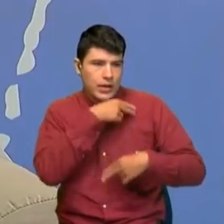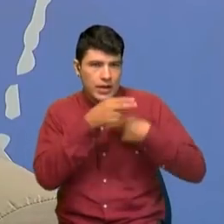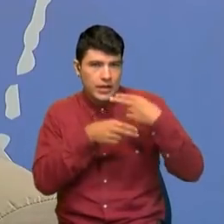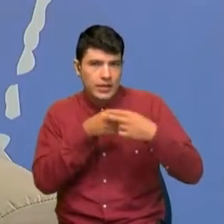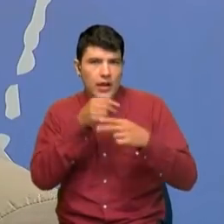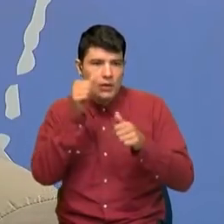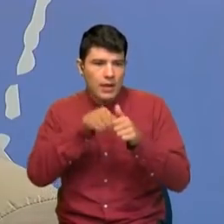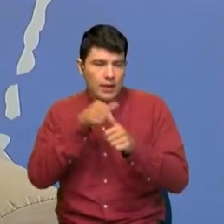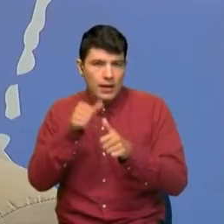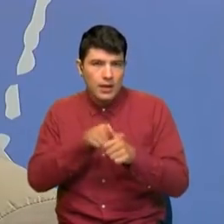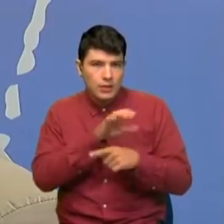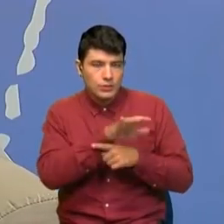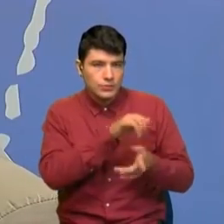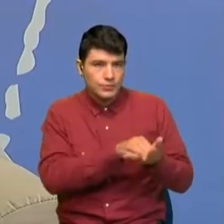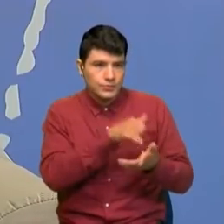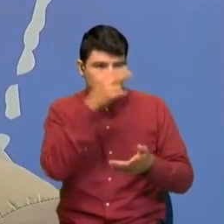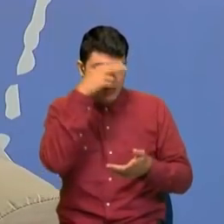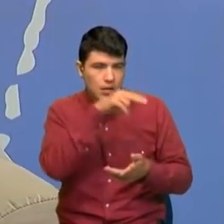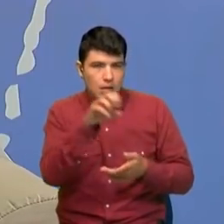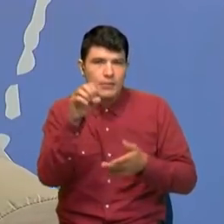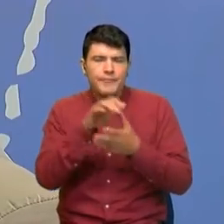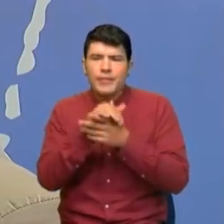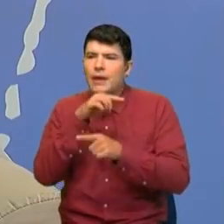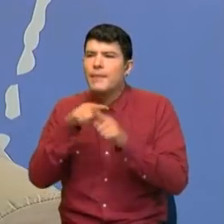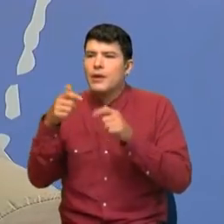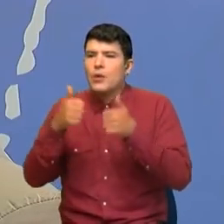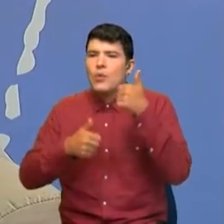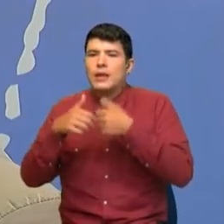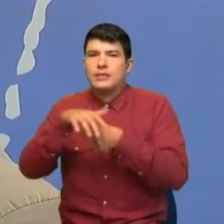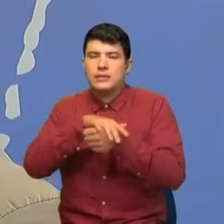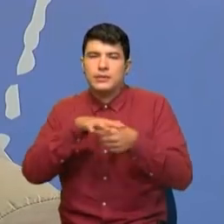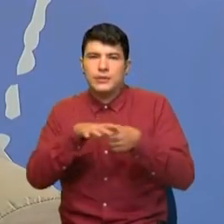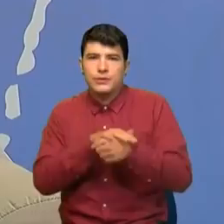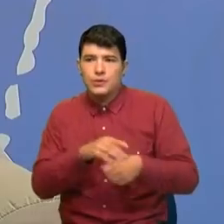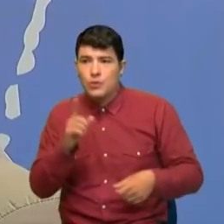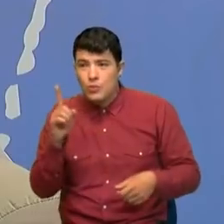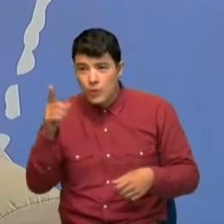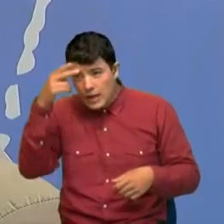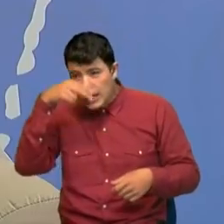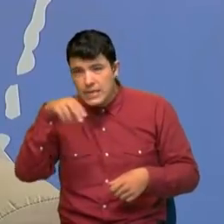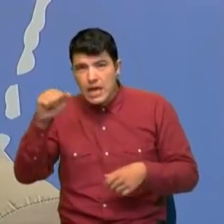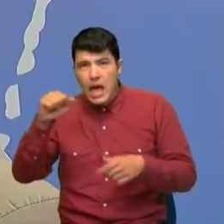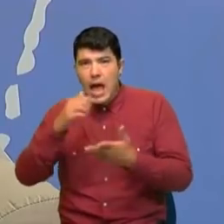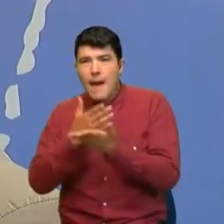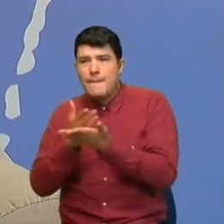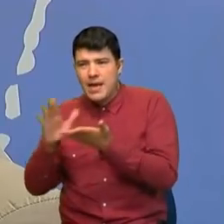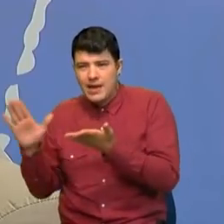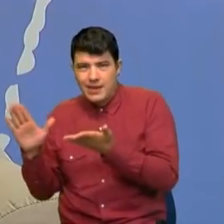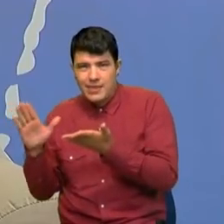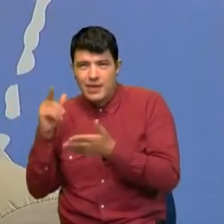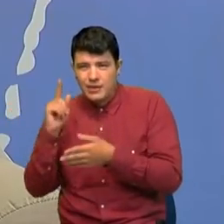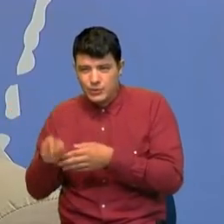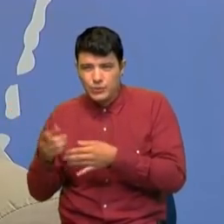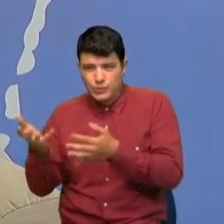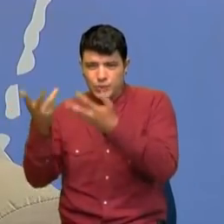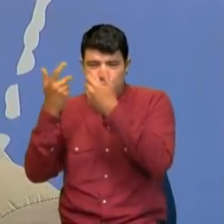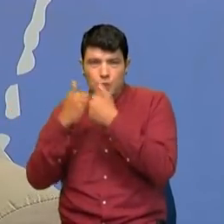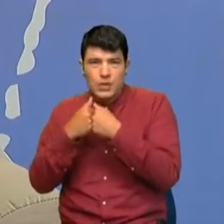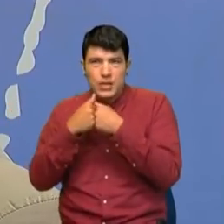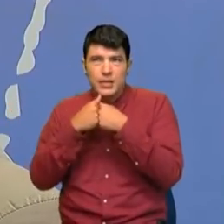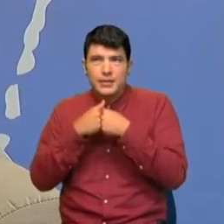sentido. ¿Cuál es la situación aquí? Que hay una hija que, como narraba la